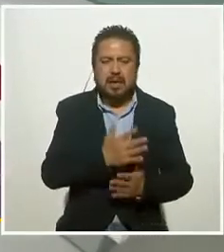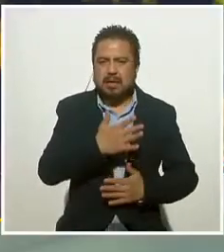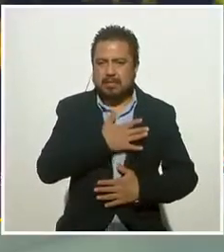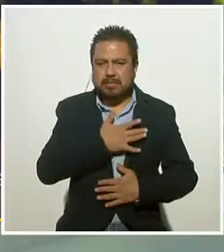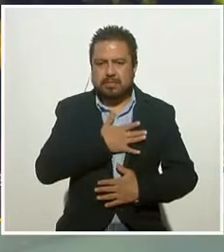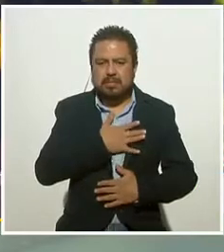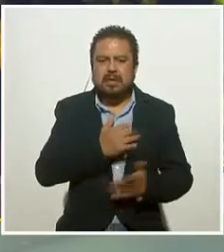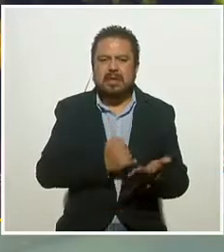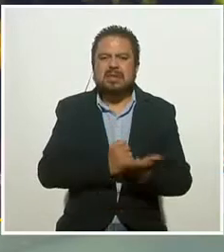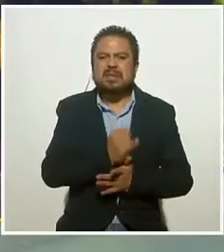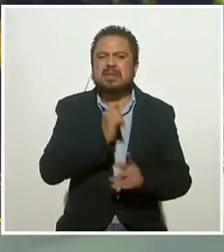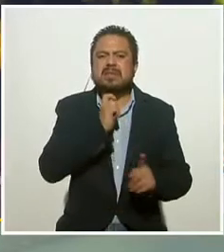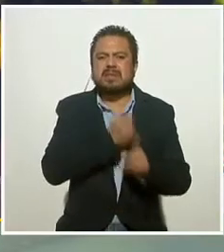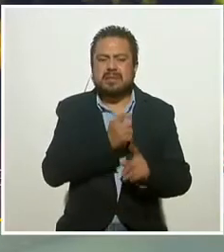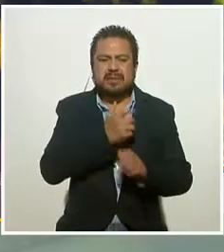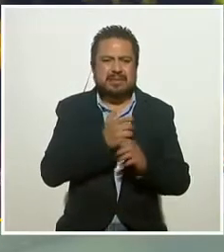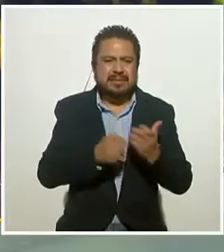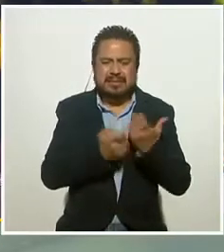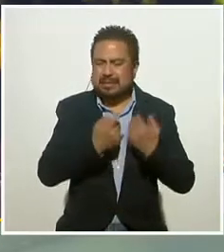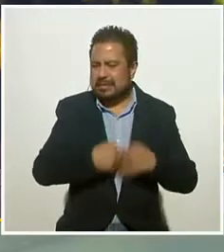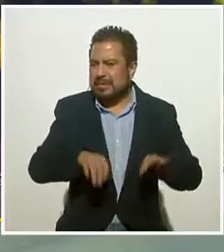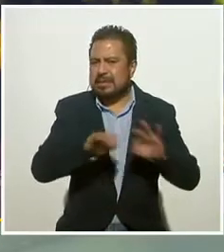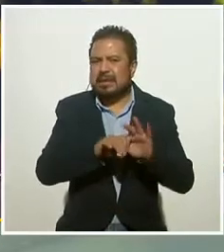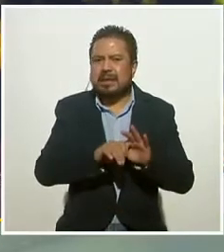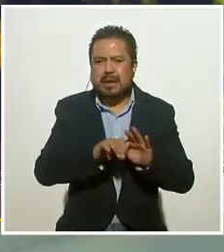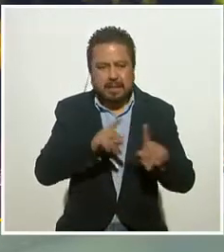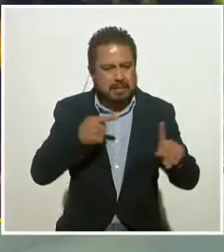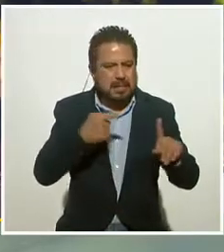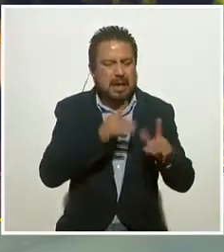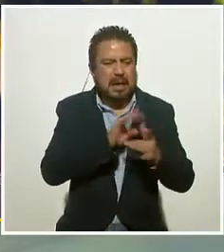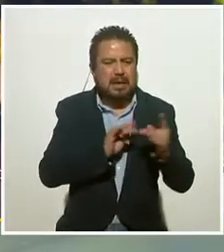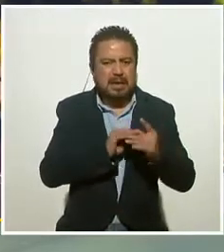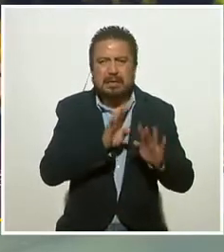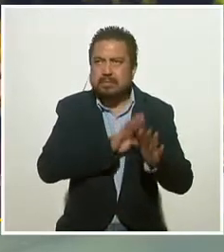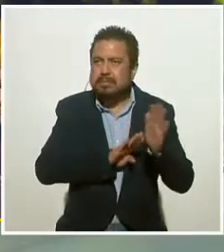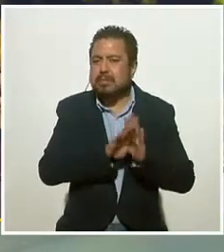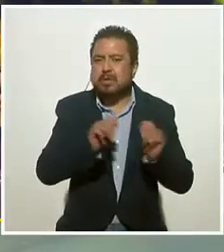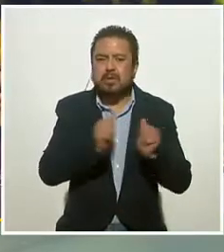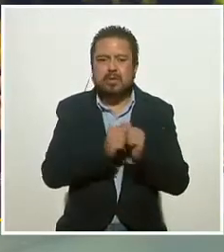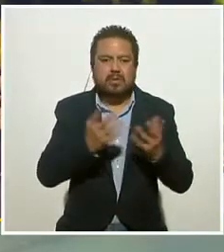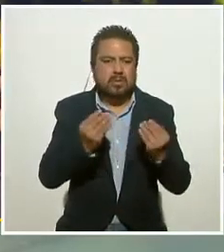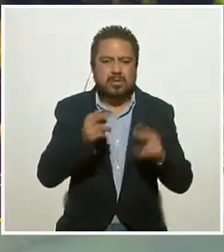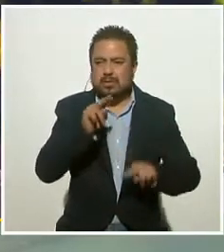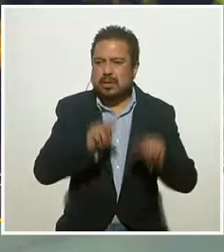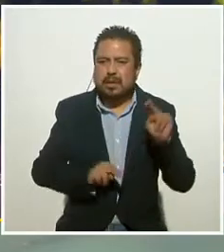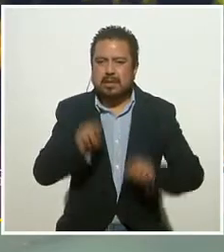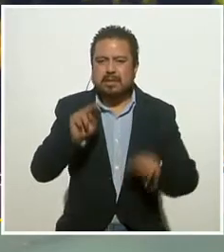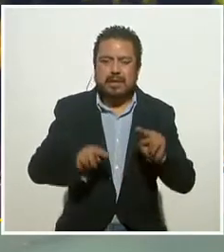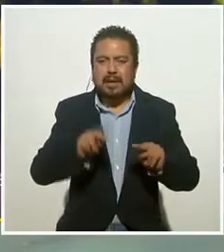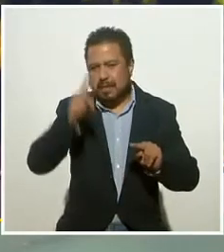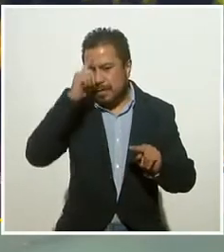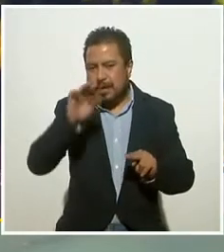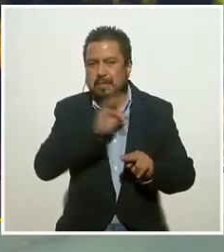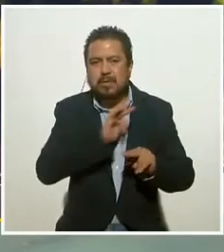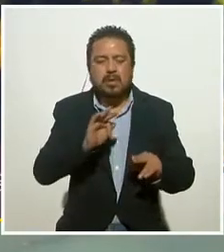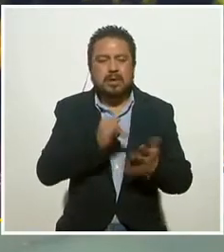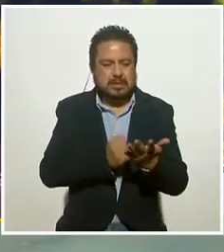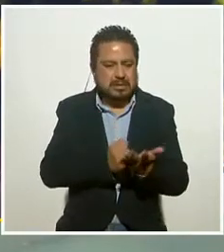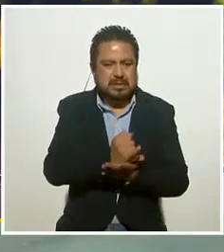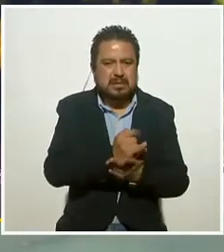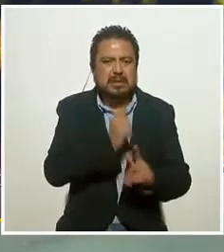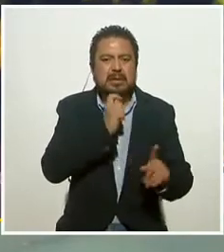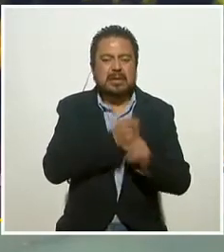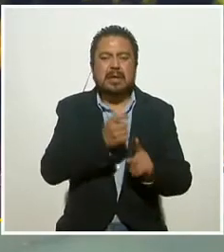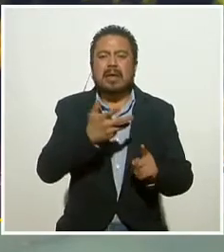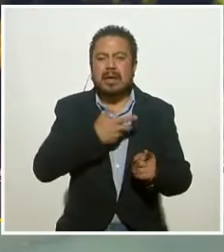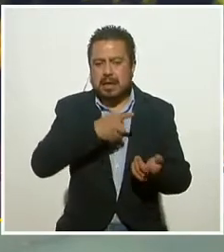La determinación es uno de los principales predictores de éxito en muchos niveles y para poder ser determinados